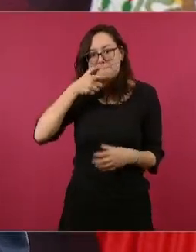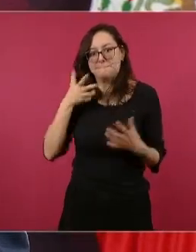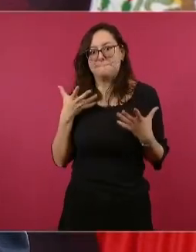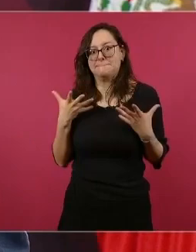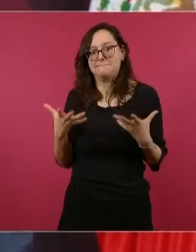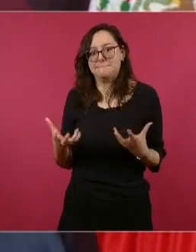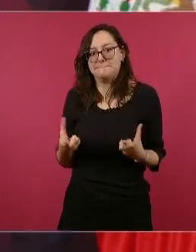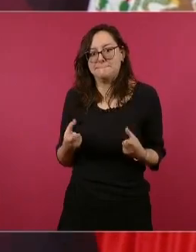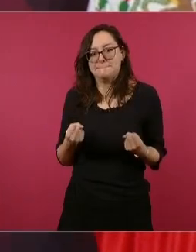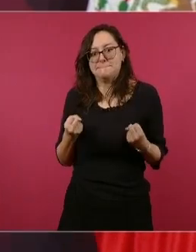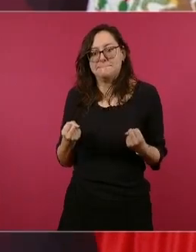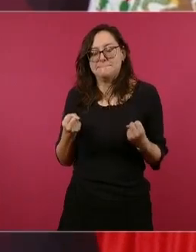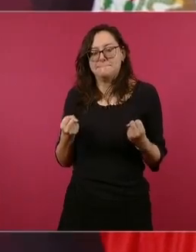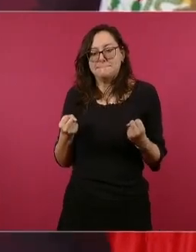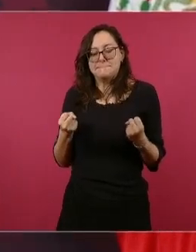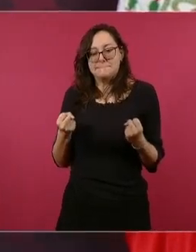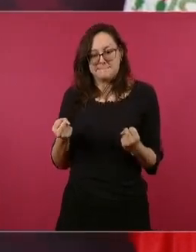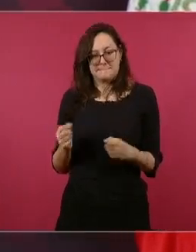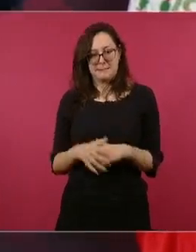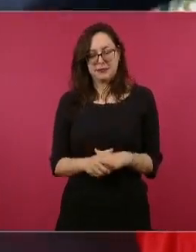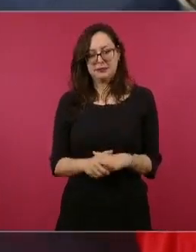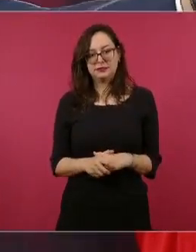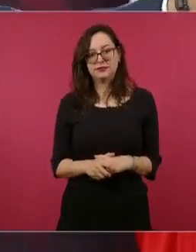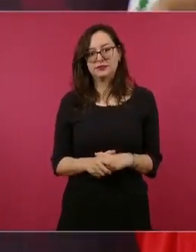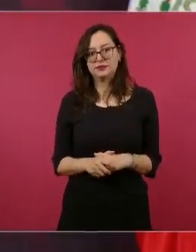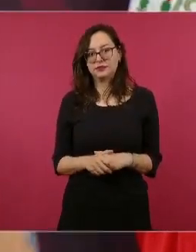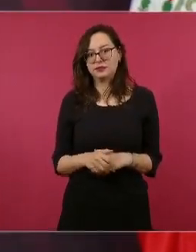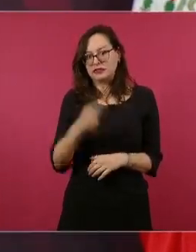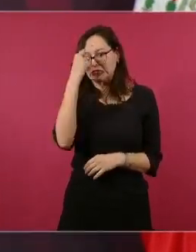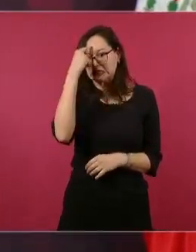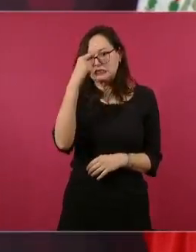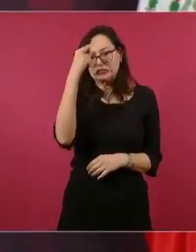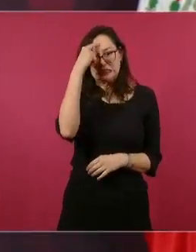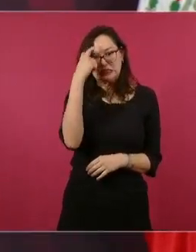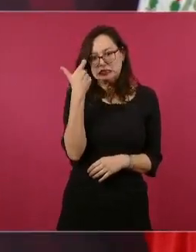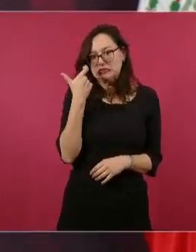son capaces de todo por el dinero